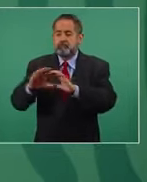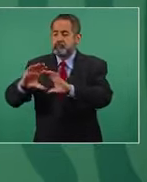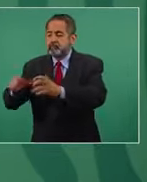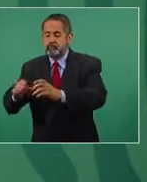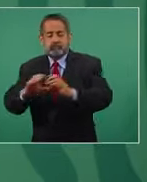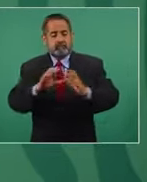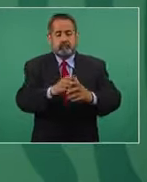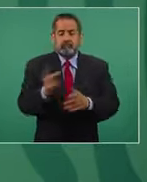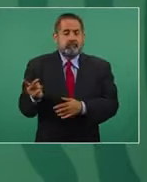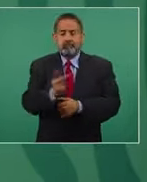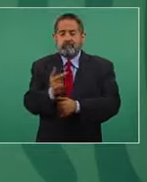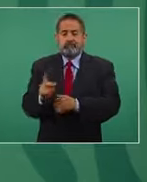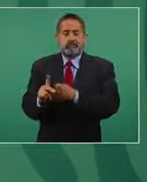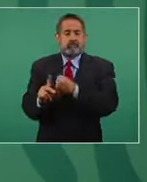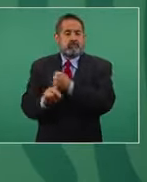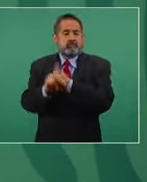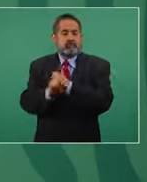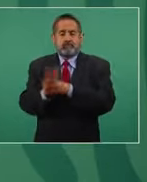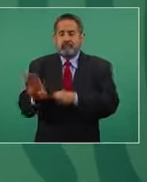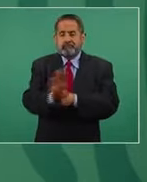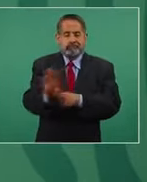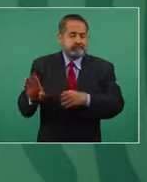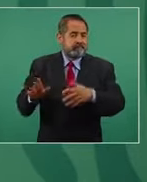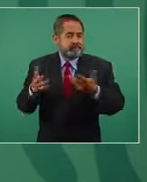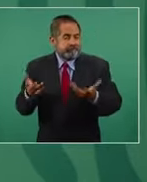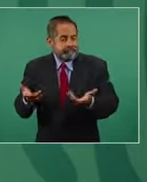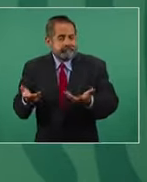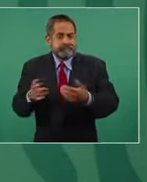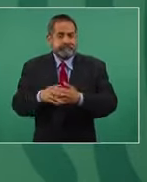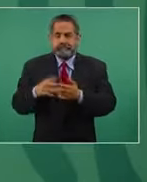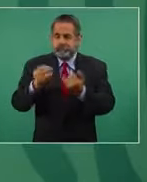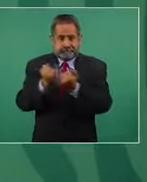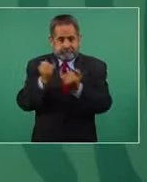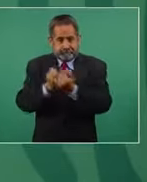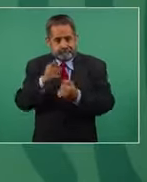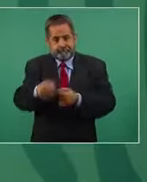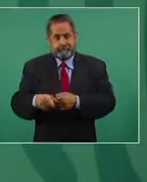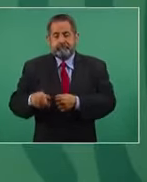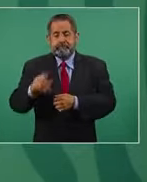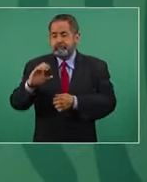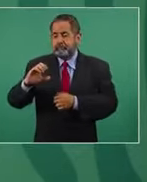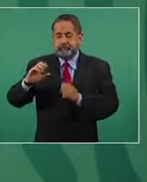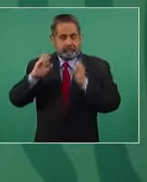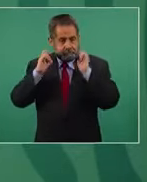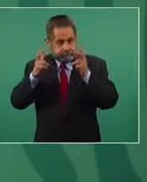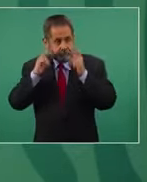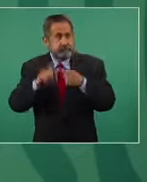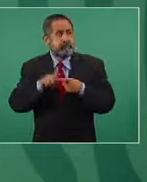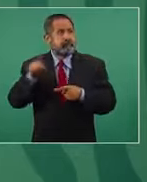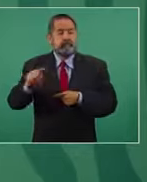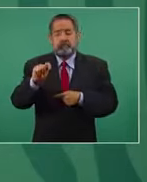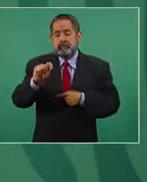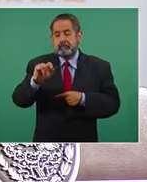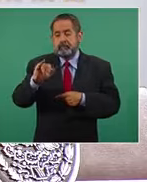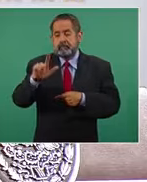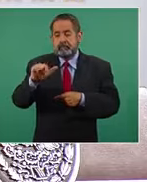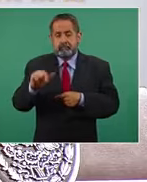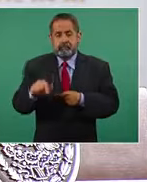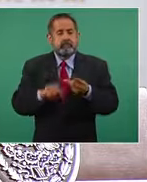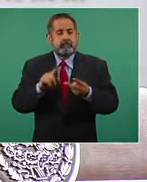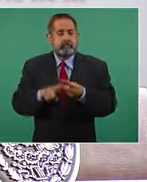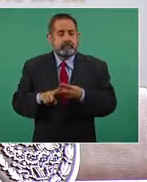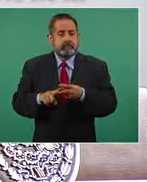comunidades, y esto se repite en Chiapas, en Tila, ¿sí? En